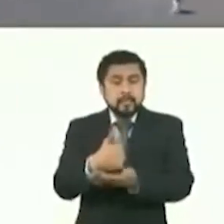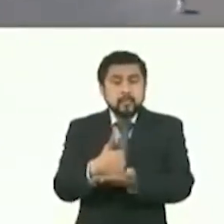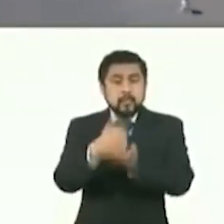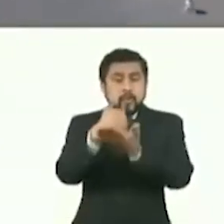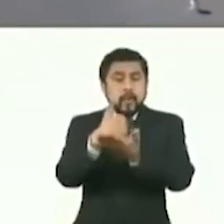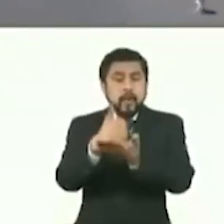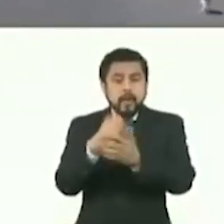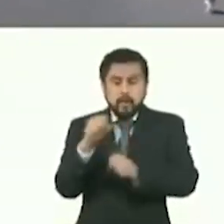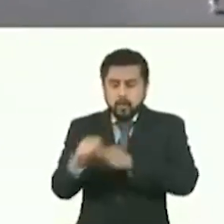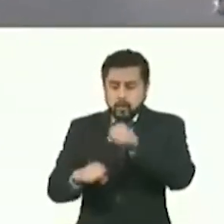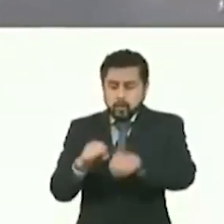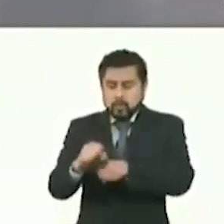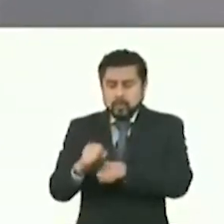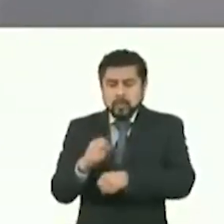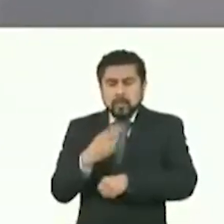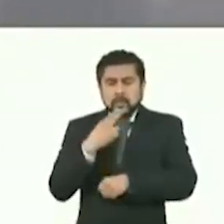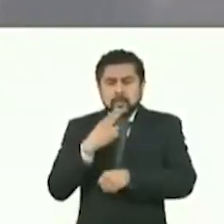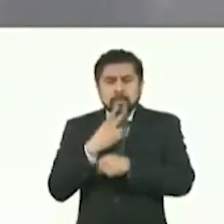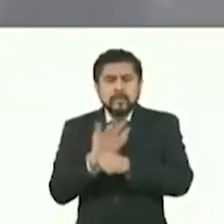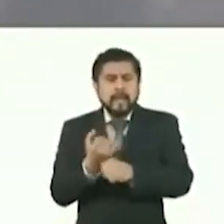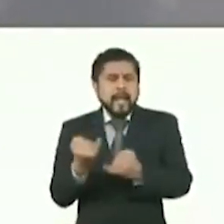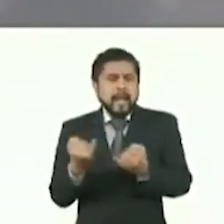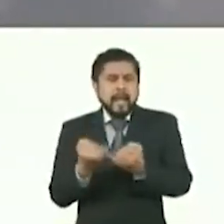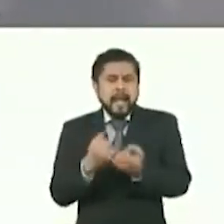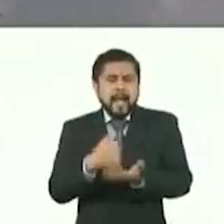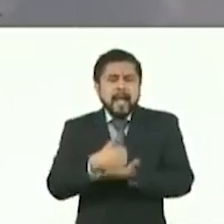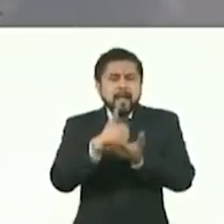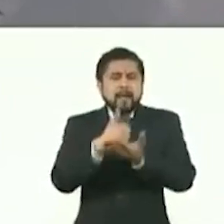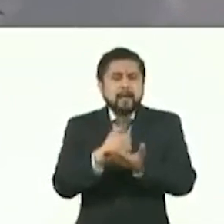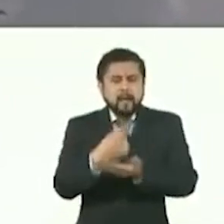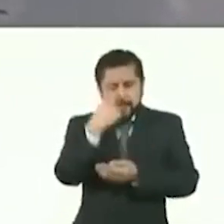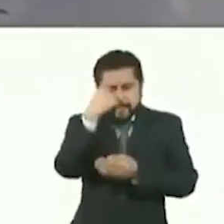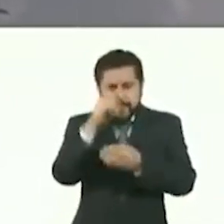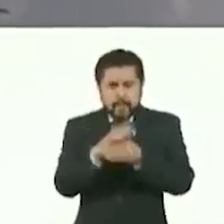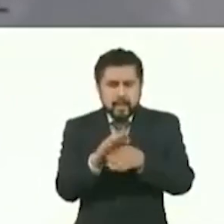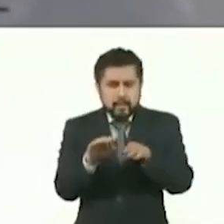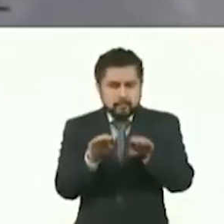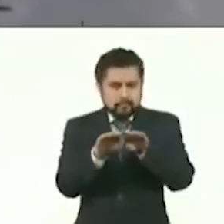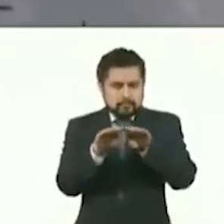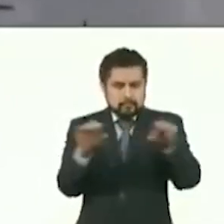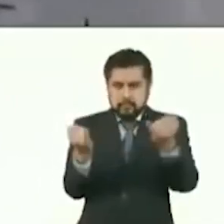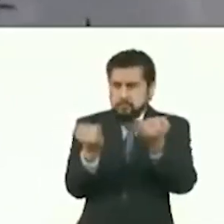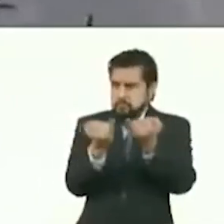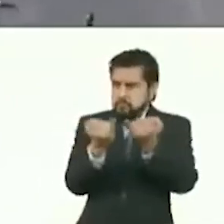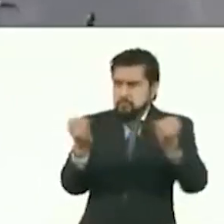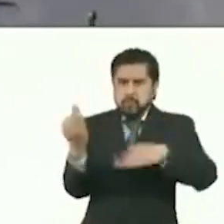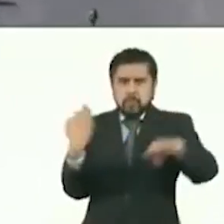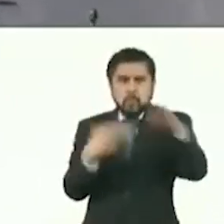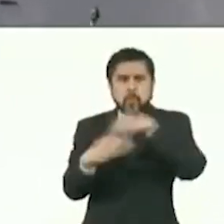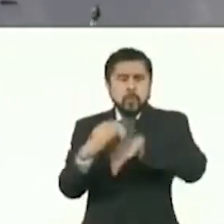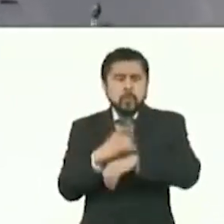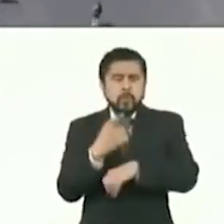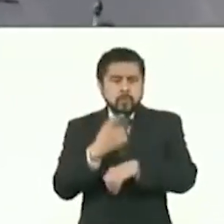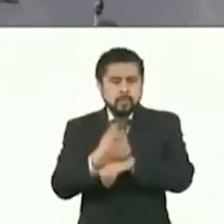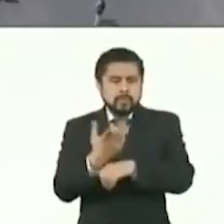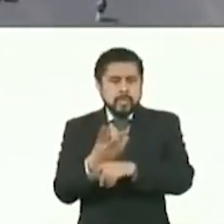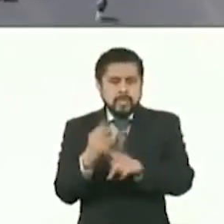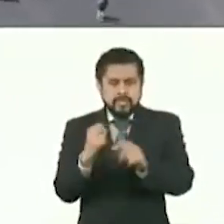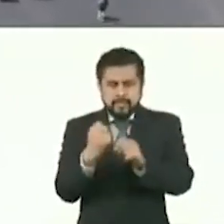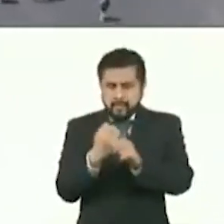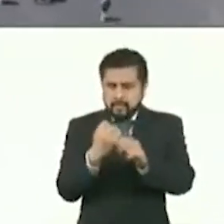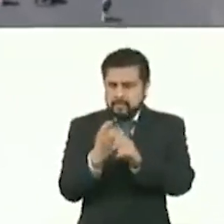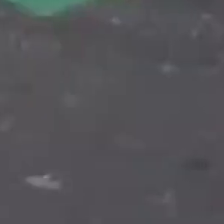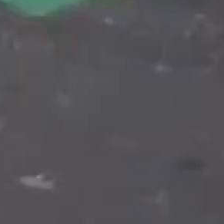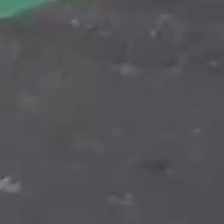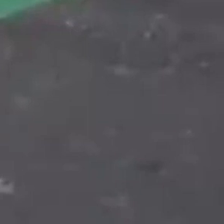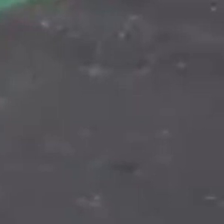1,000 personas. Además, se va a extender el paseo dominical para que los asistentes puedan ingresar al Zócalo capitalino con